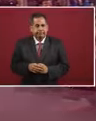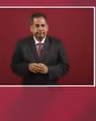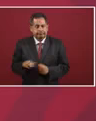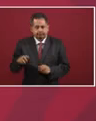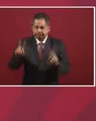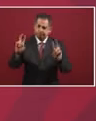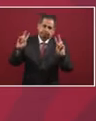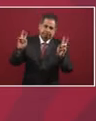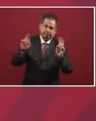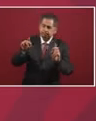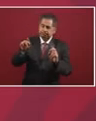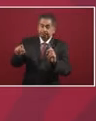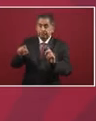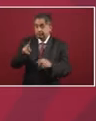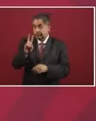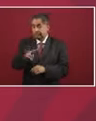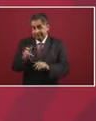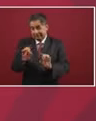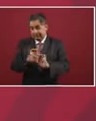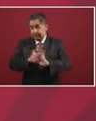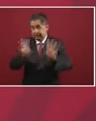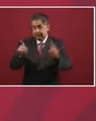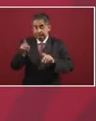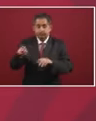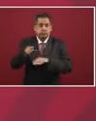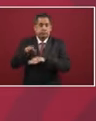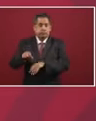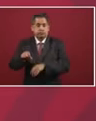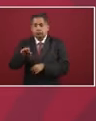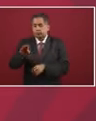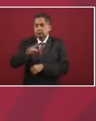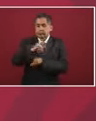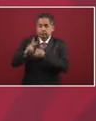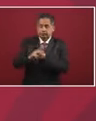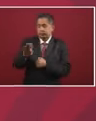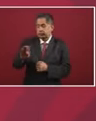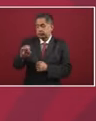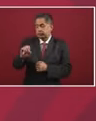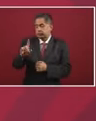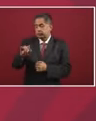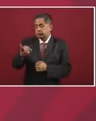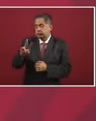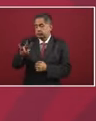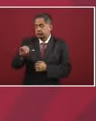tema delicado de Bolivia. Para